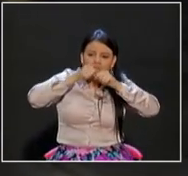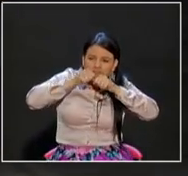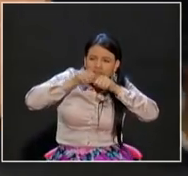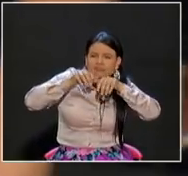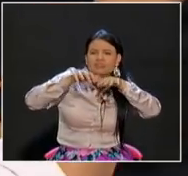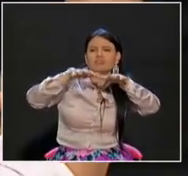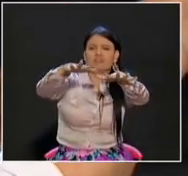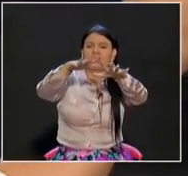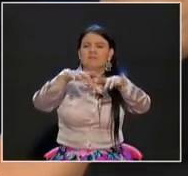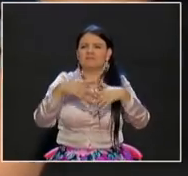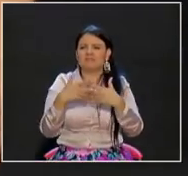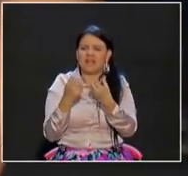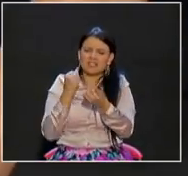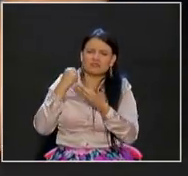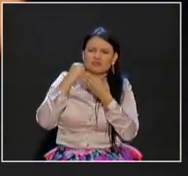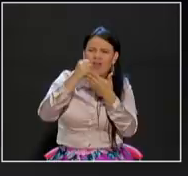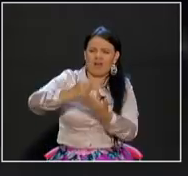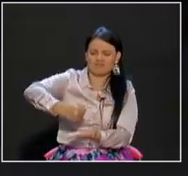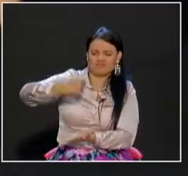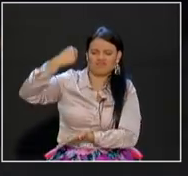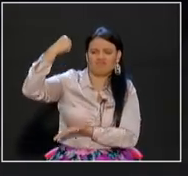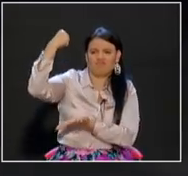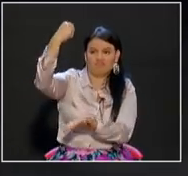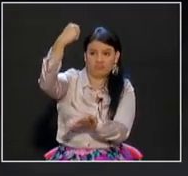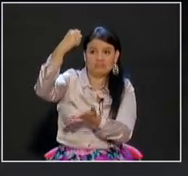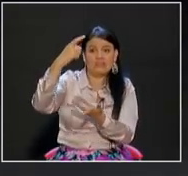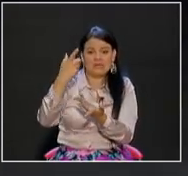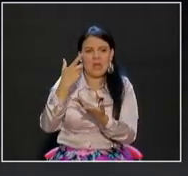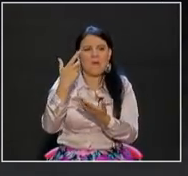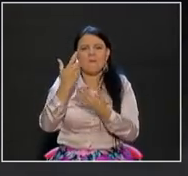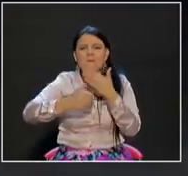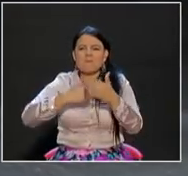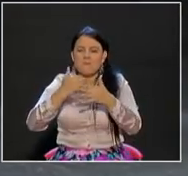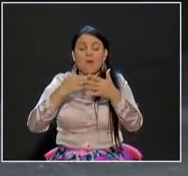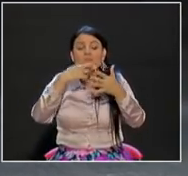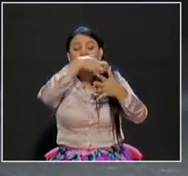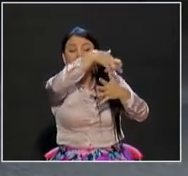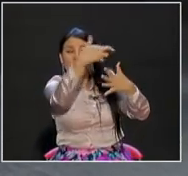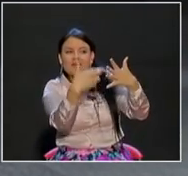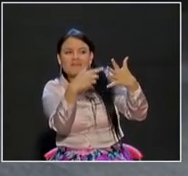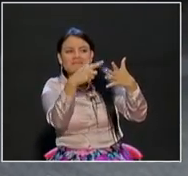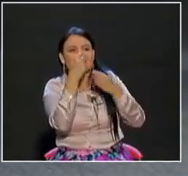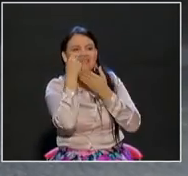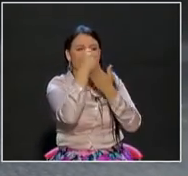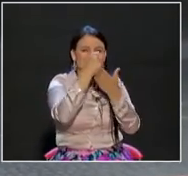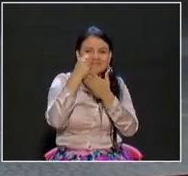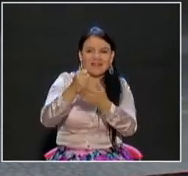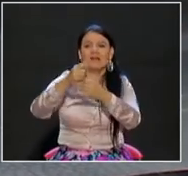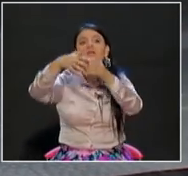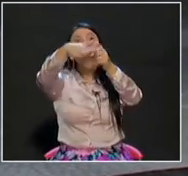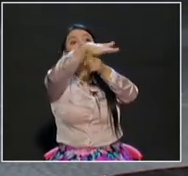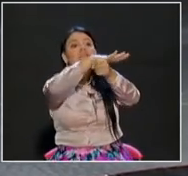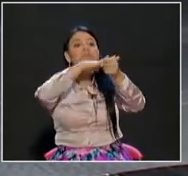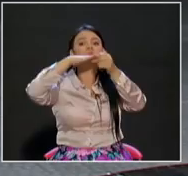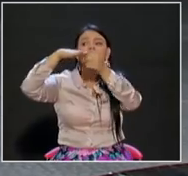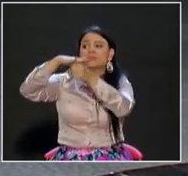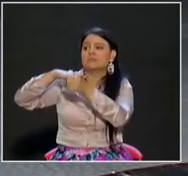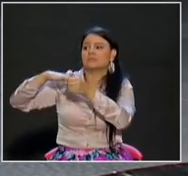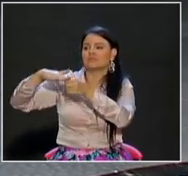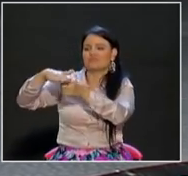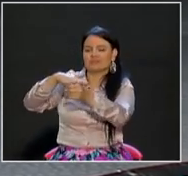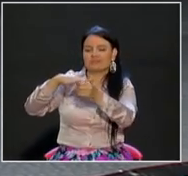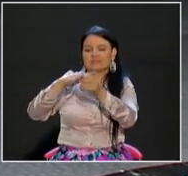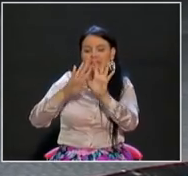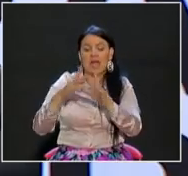departamento y vamos a poner en marcha un muy bello programa para toda la gente de los municipios vamos a crear la red departamental